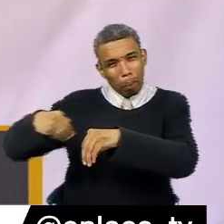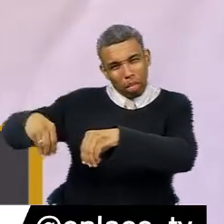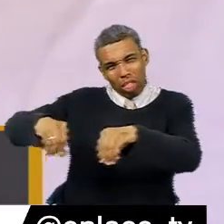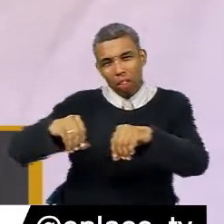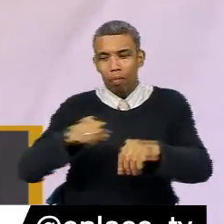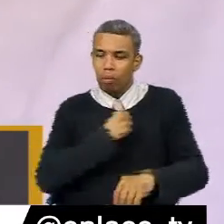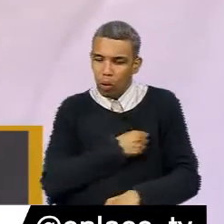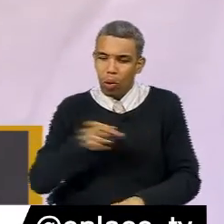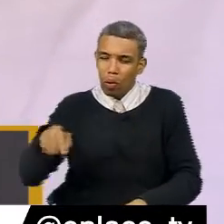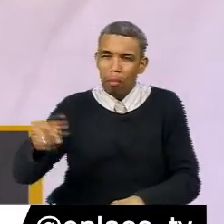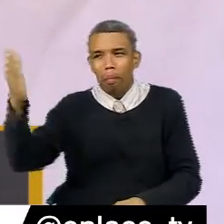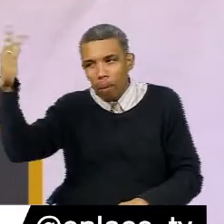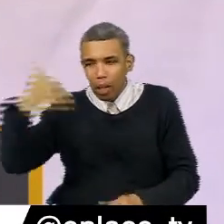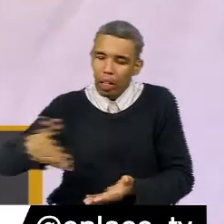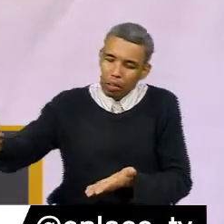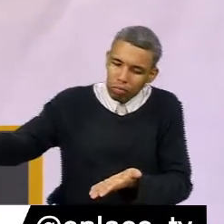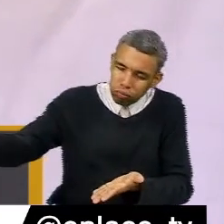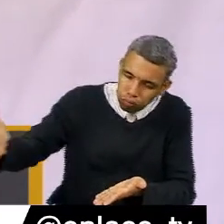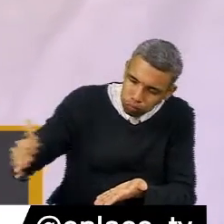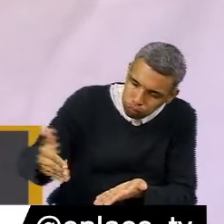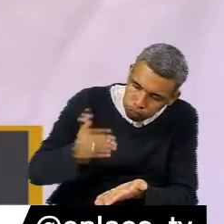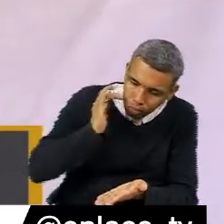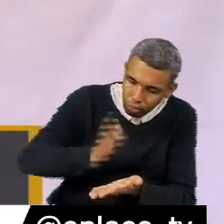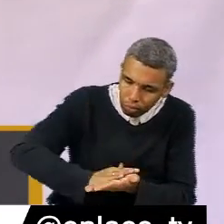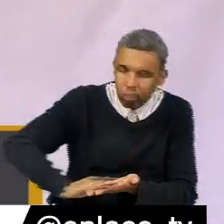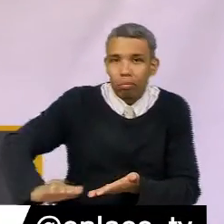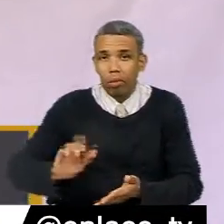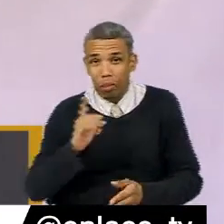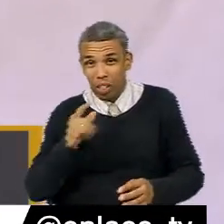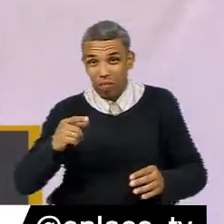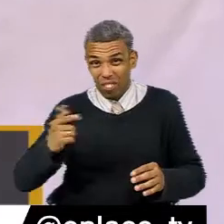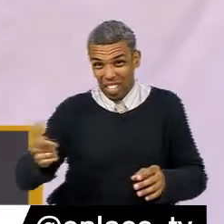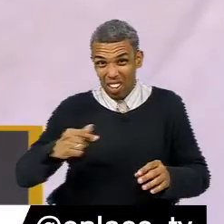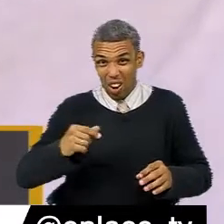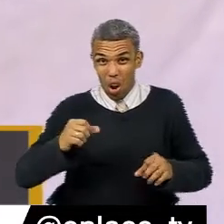el pavimento que se quemó, porque los neumáticos de la moto se encuentran